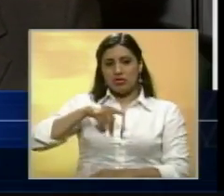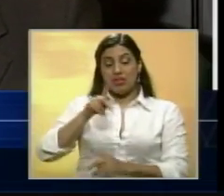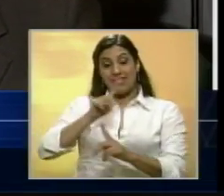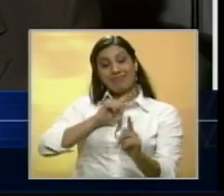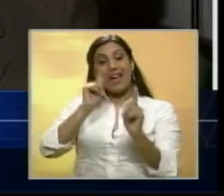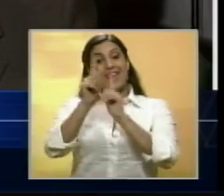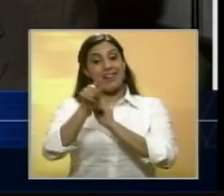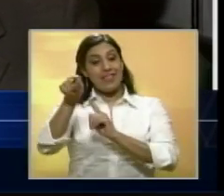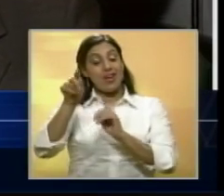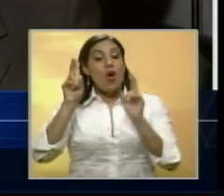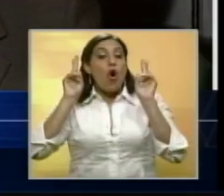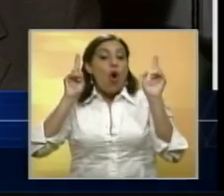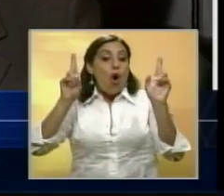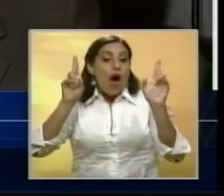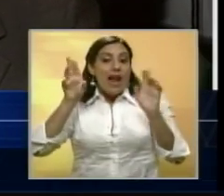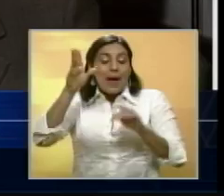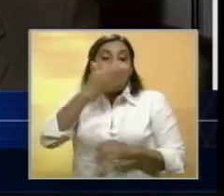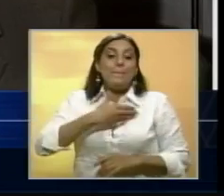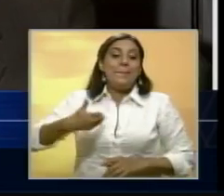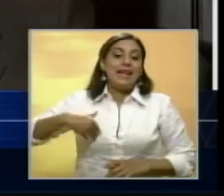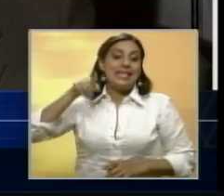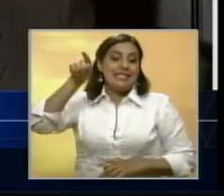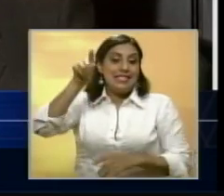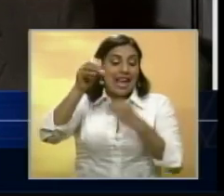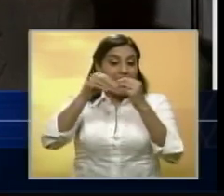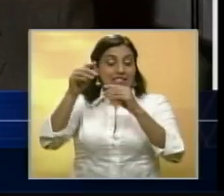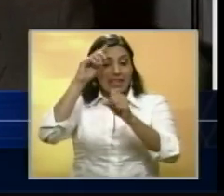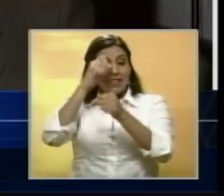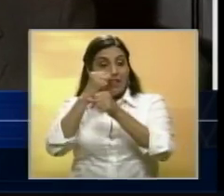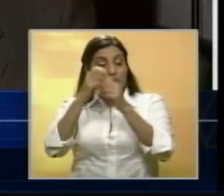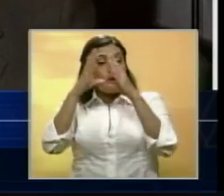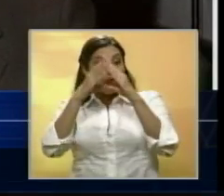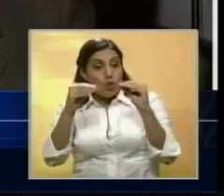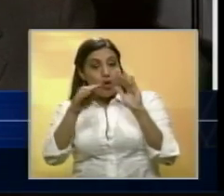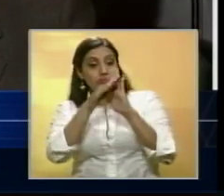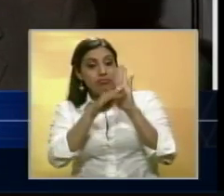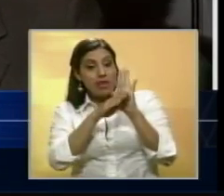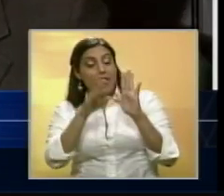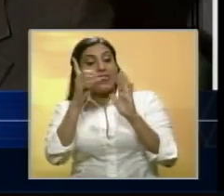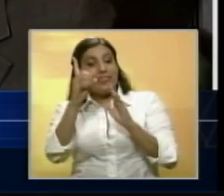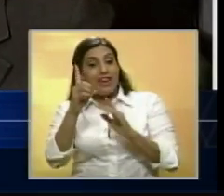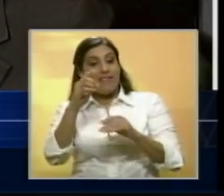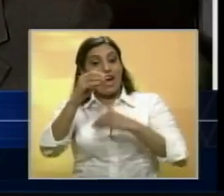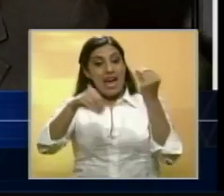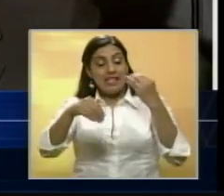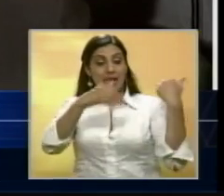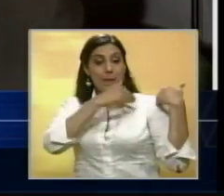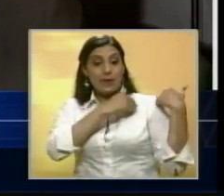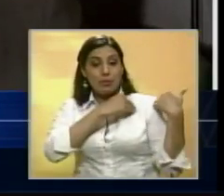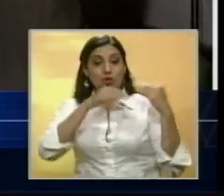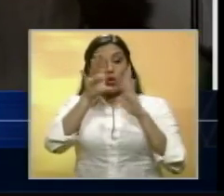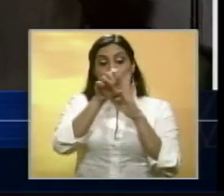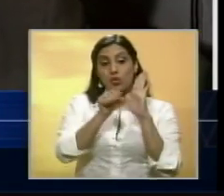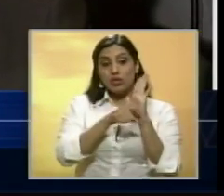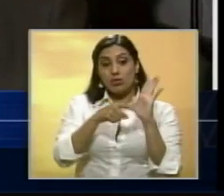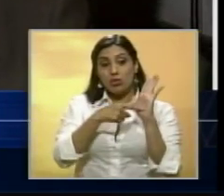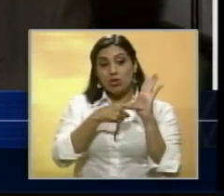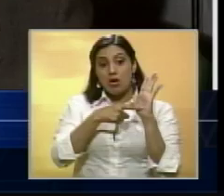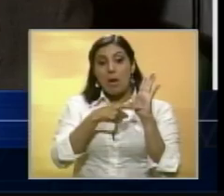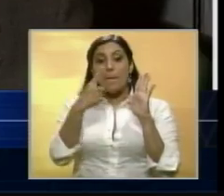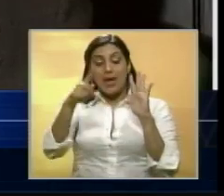revés, ojalá el presidente ejerciera todas las facultades y todos los deberes y todas las atribuciones que la Constitución le